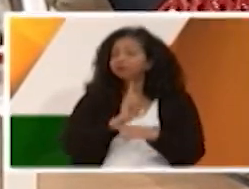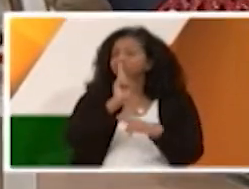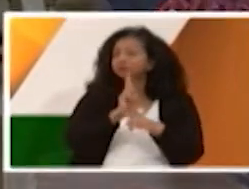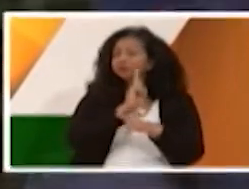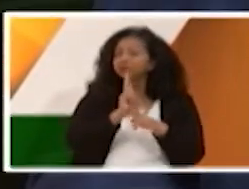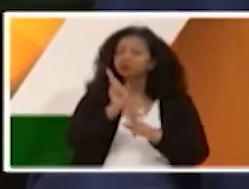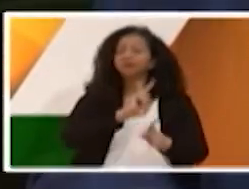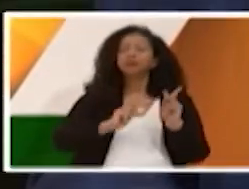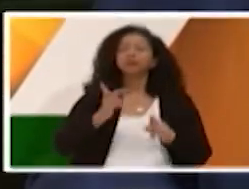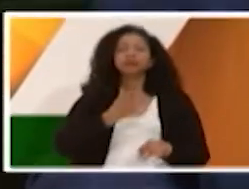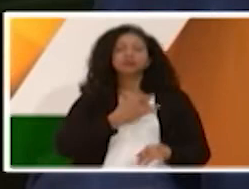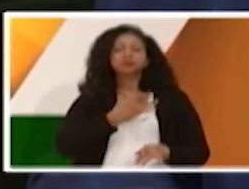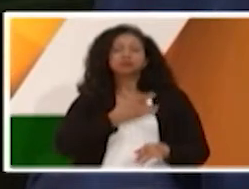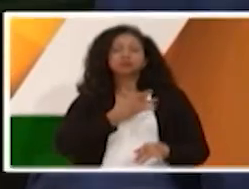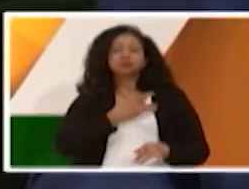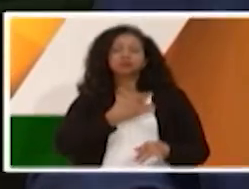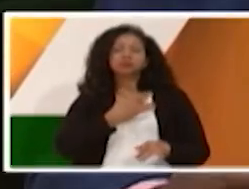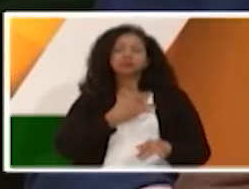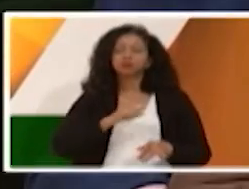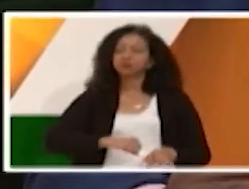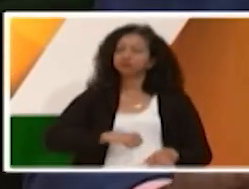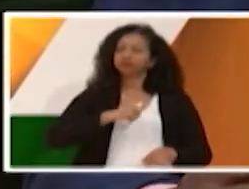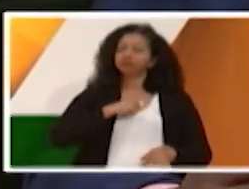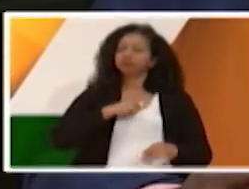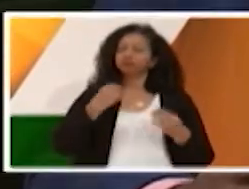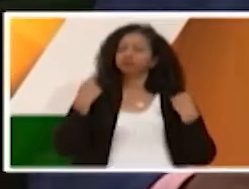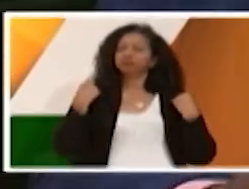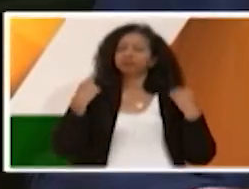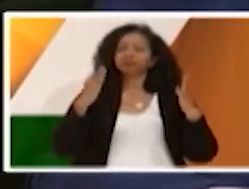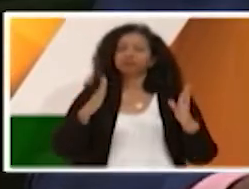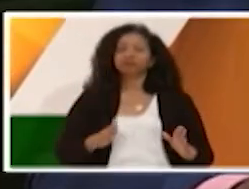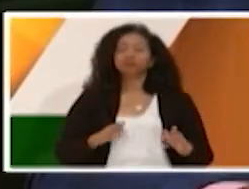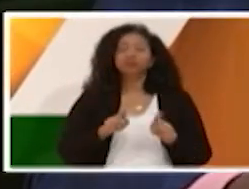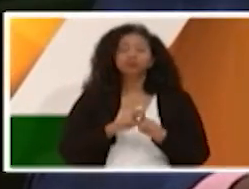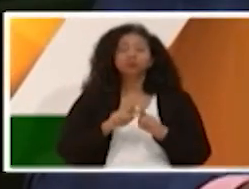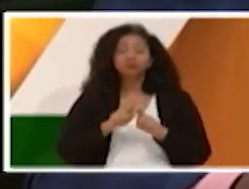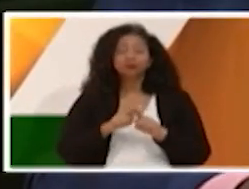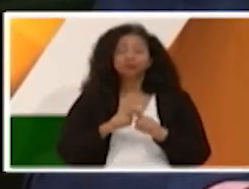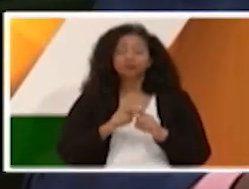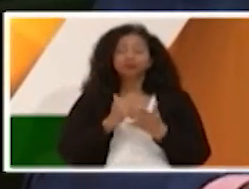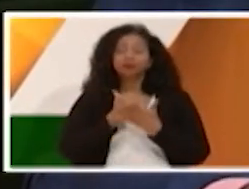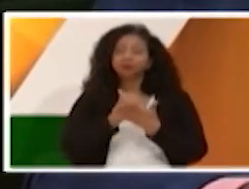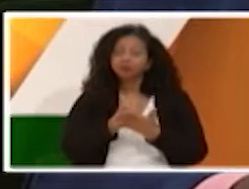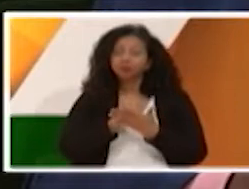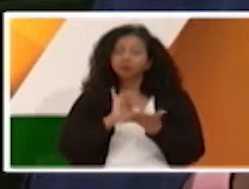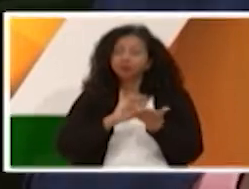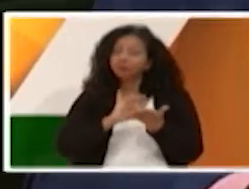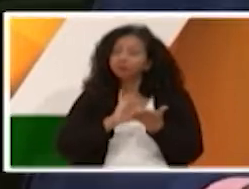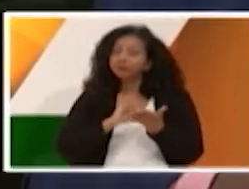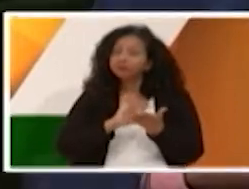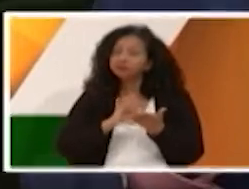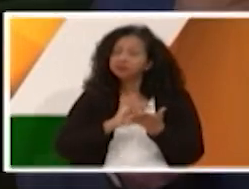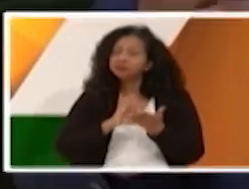se sienta orgulloso por sus atletas, pero también se utiliza como la medicina preventiva más importante que tiene la humanidad. La